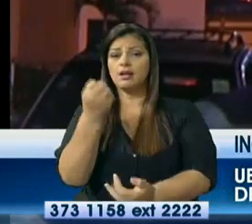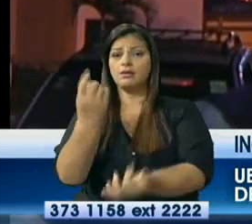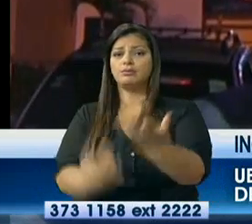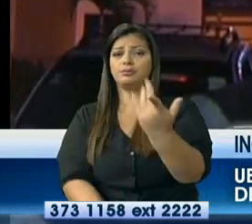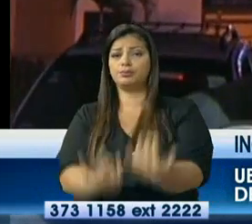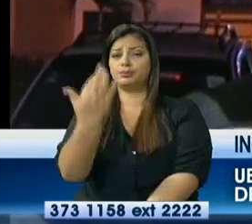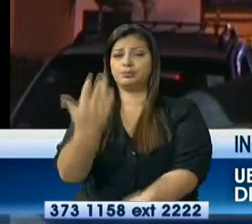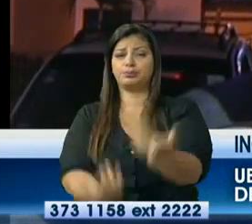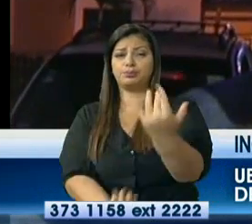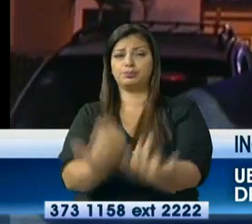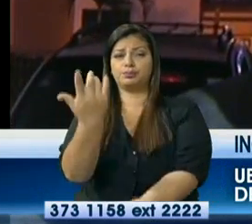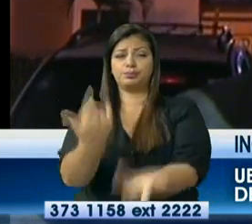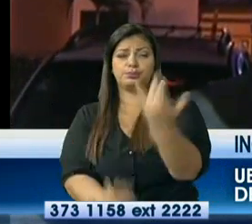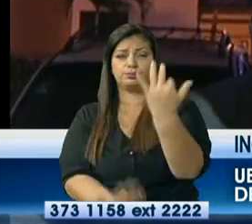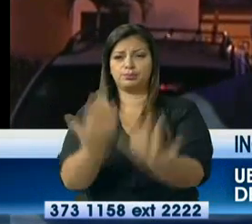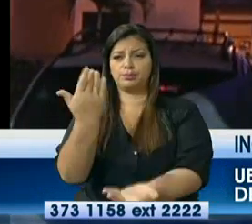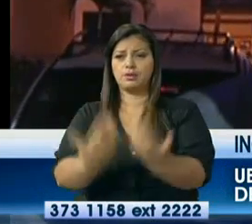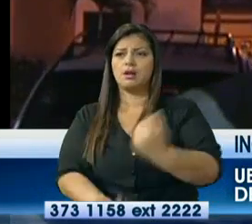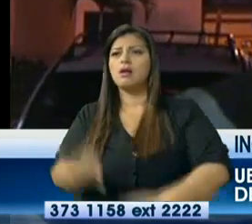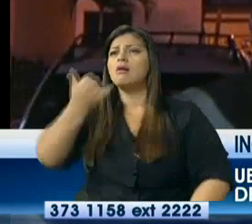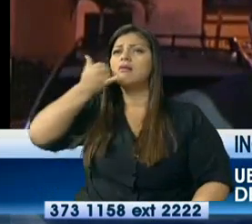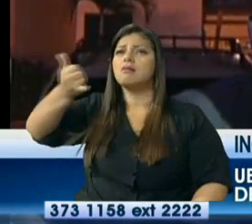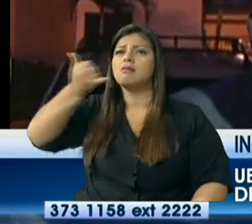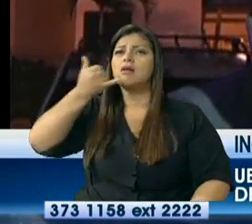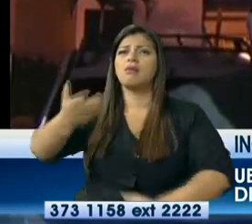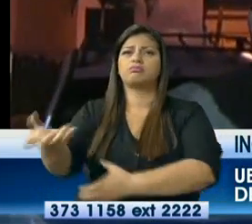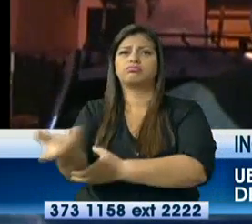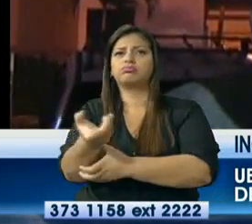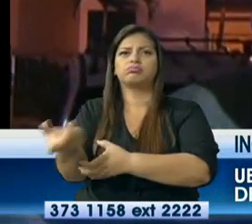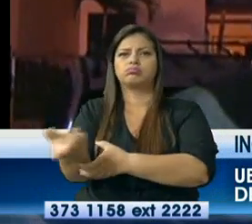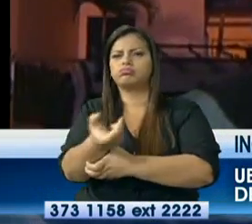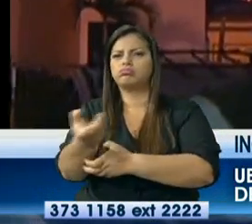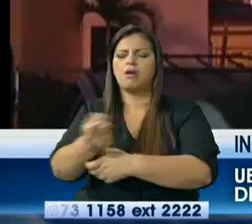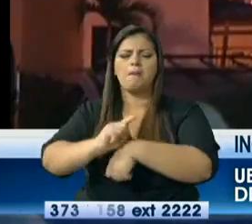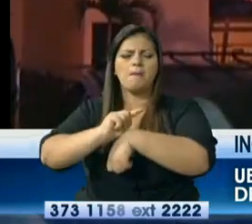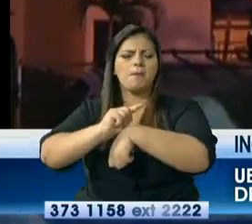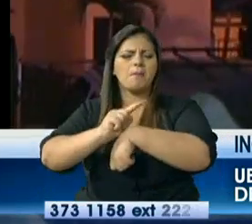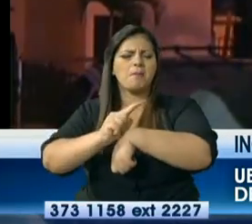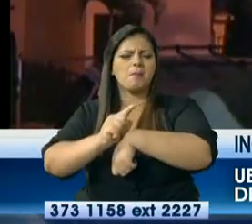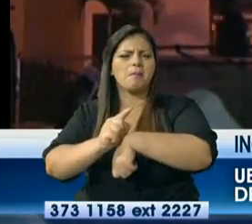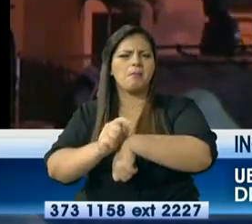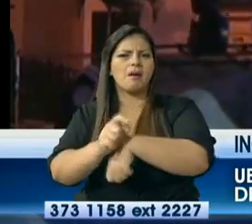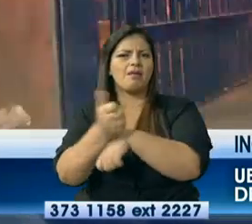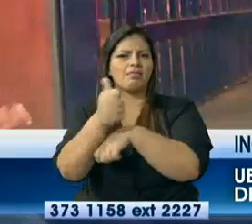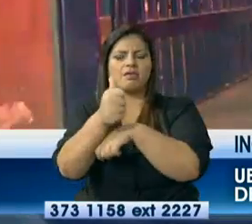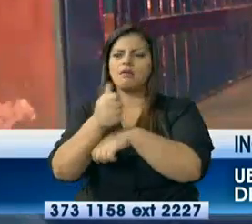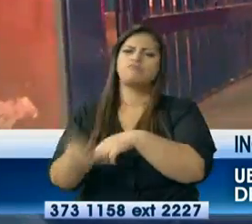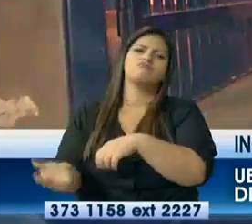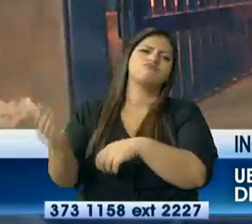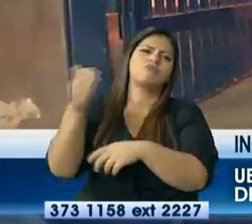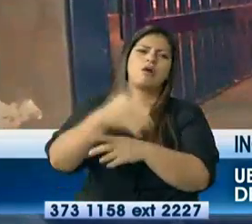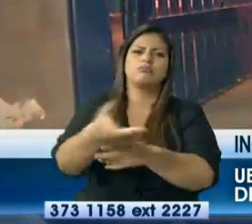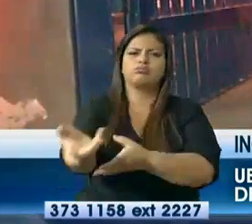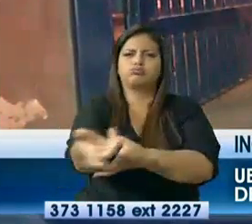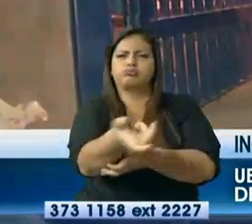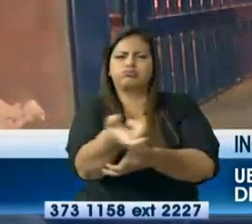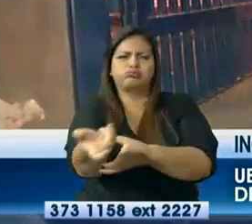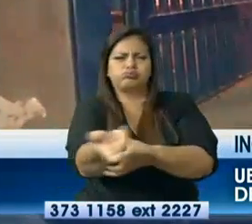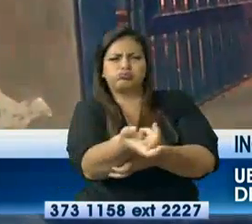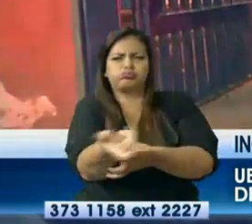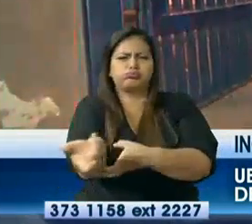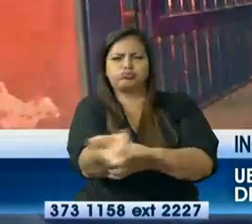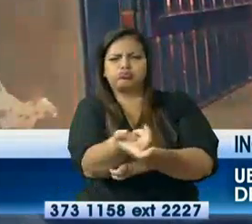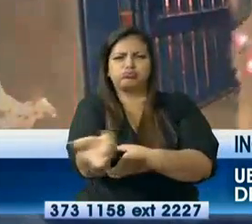las unidades ya estuvieron en el sitio y lograron abrir las puertas para poder ingresar a combatir el flagelo que era en el fondo del local. Con la